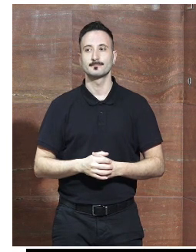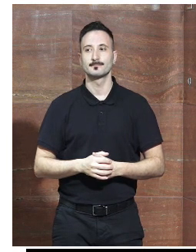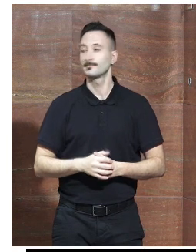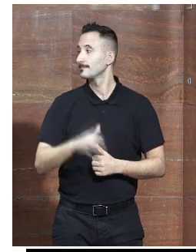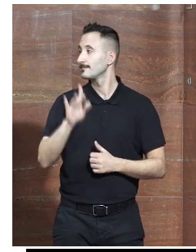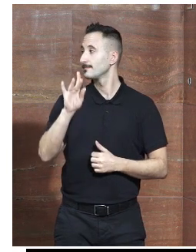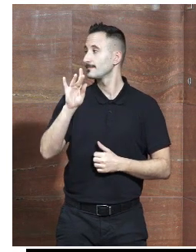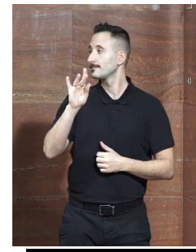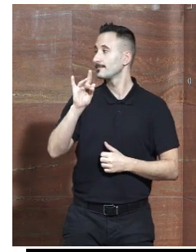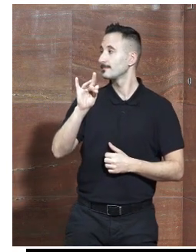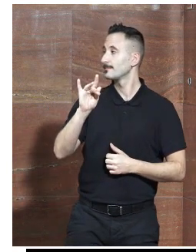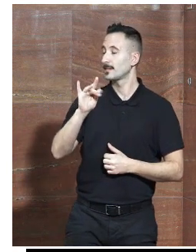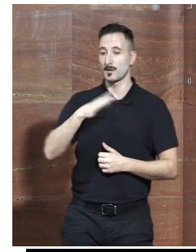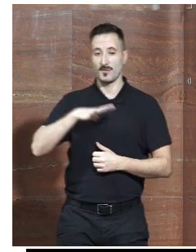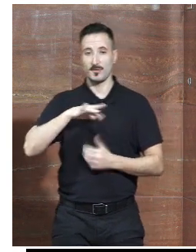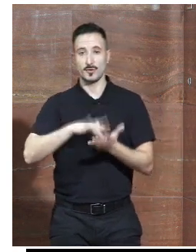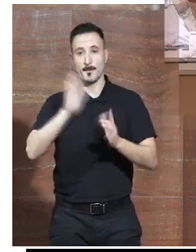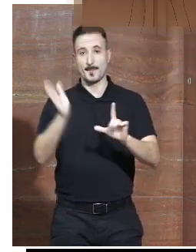pasar arriba? ¿Esta presentación?